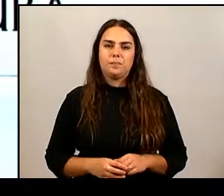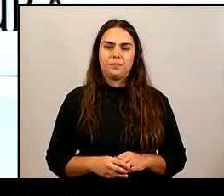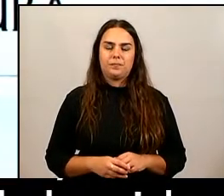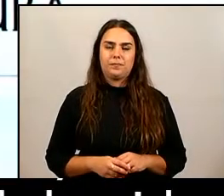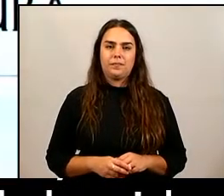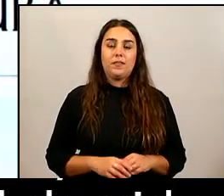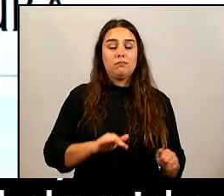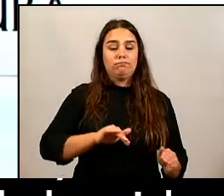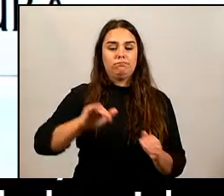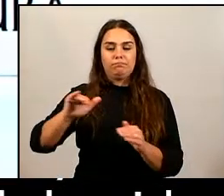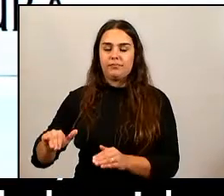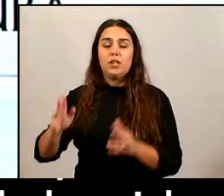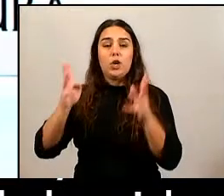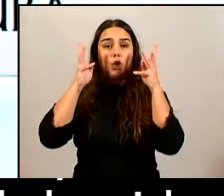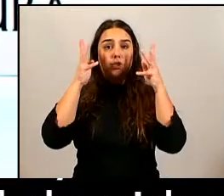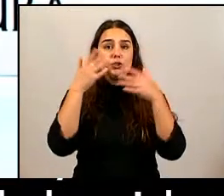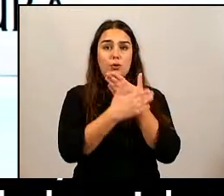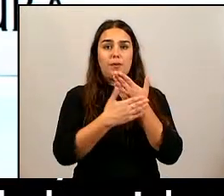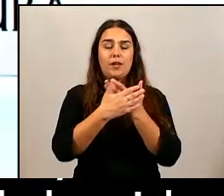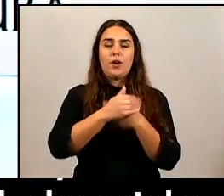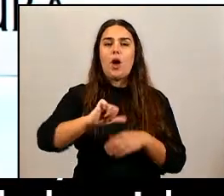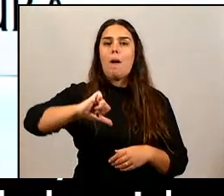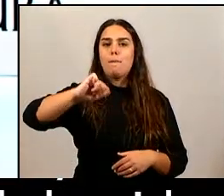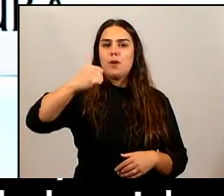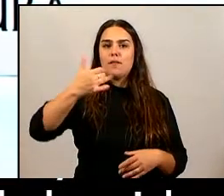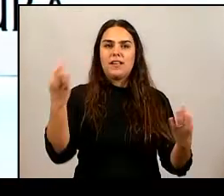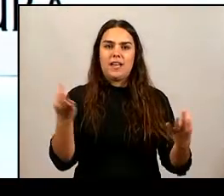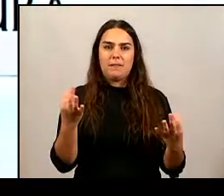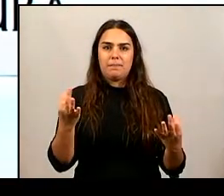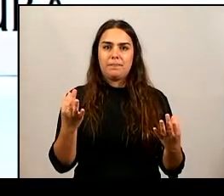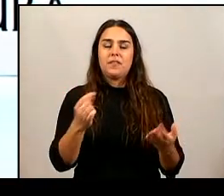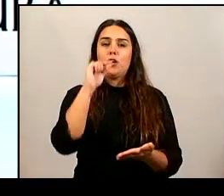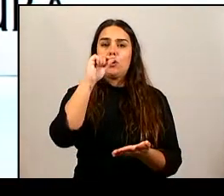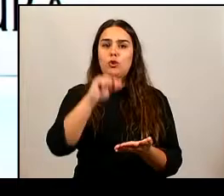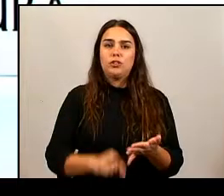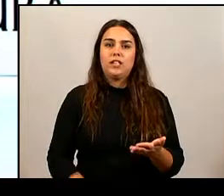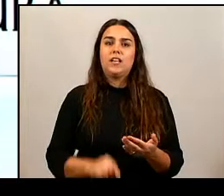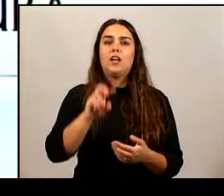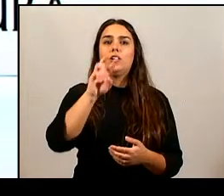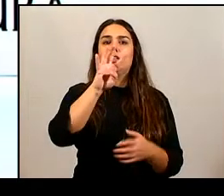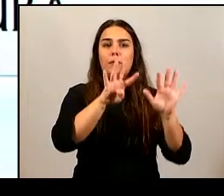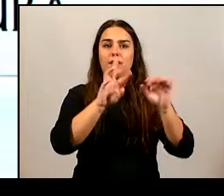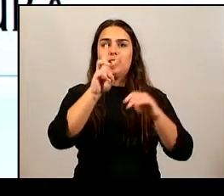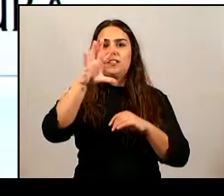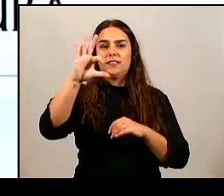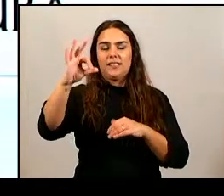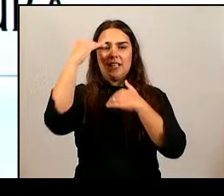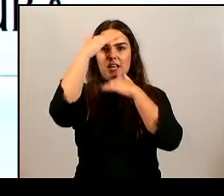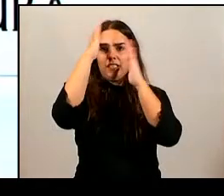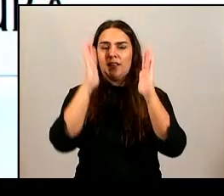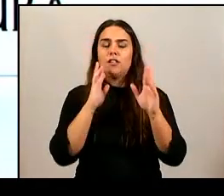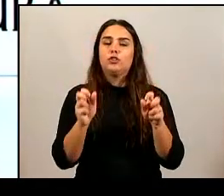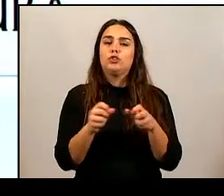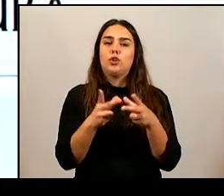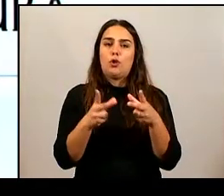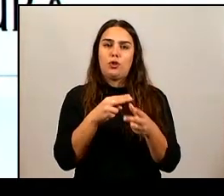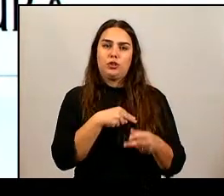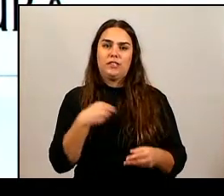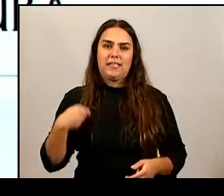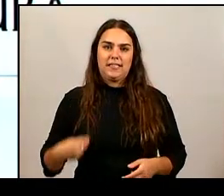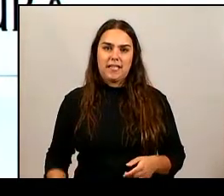otro lado, el Consejo de Gobierno ha aprobado la contratación de 930 plazas de atención